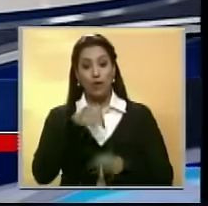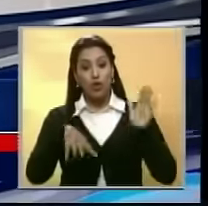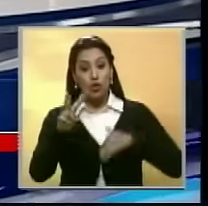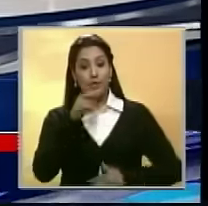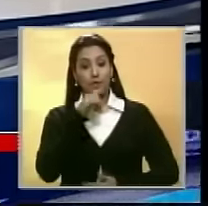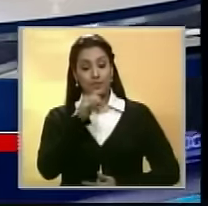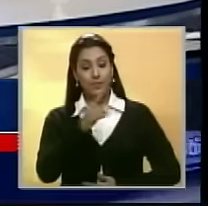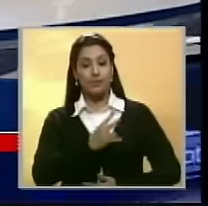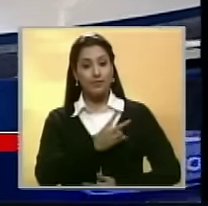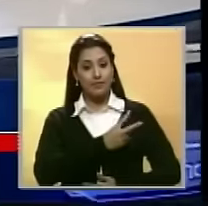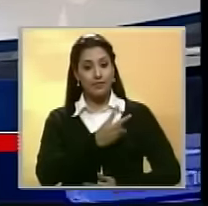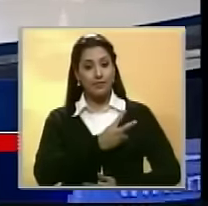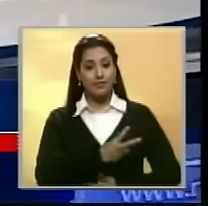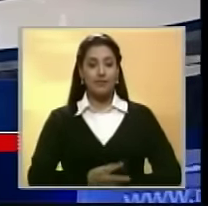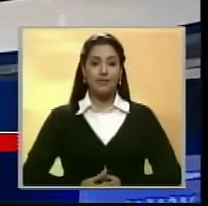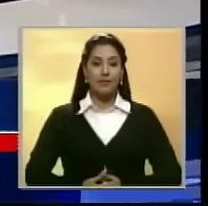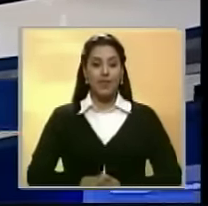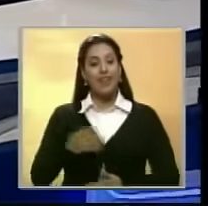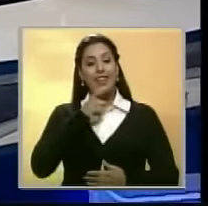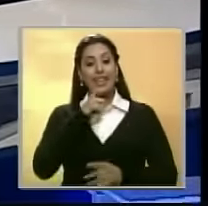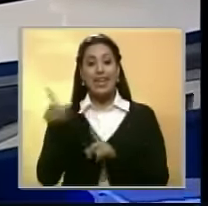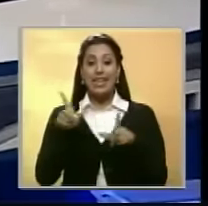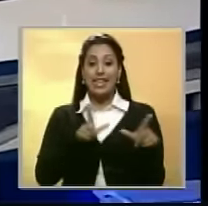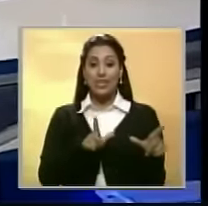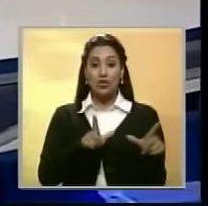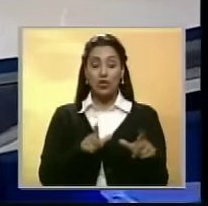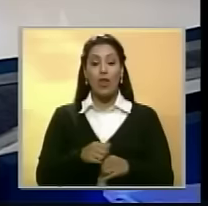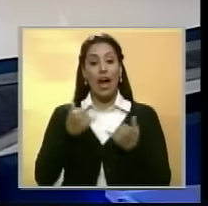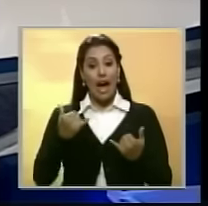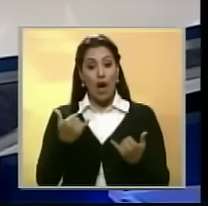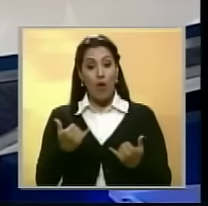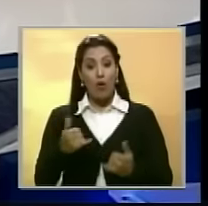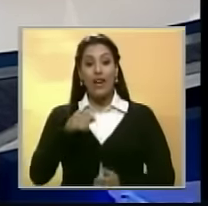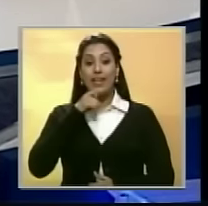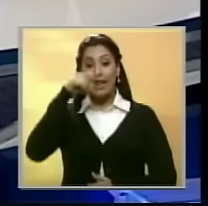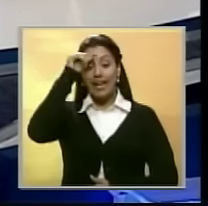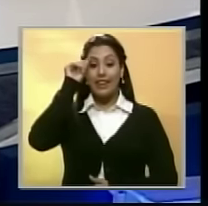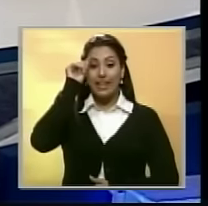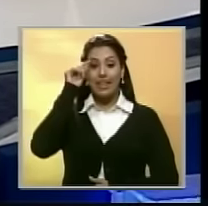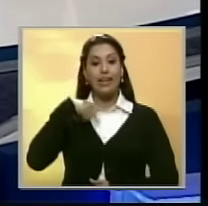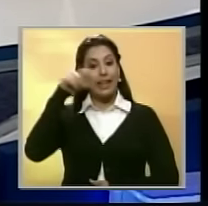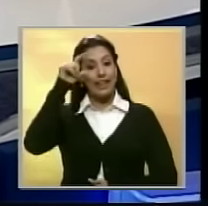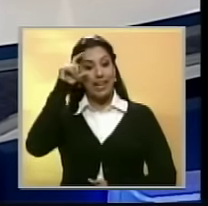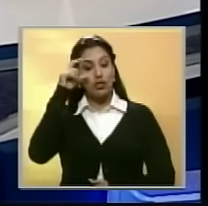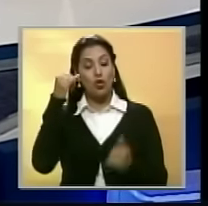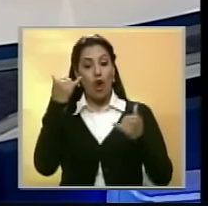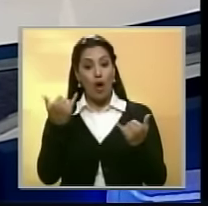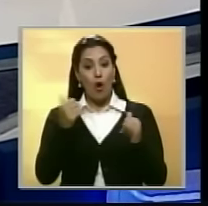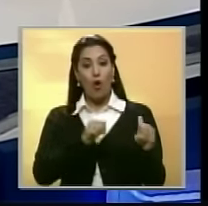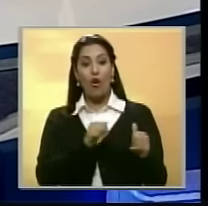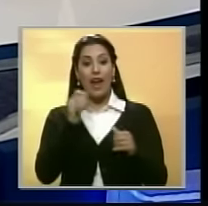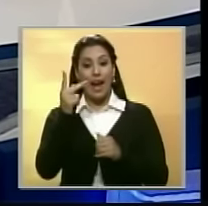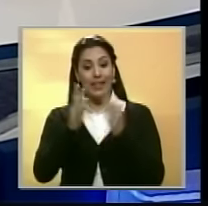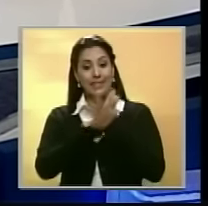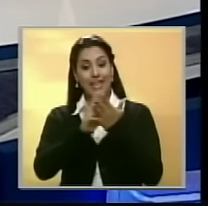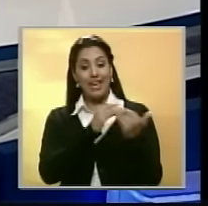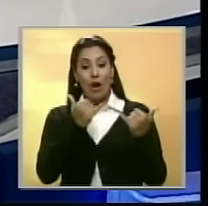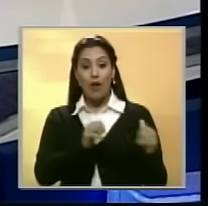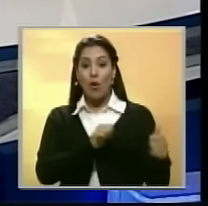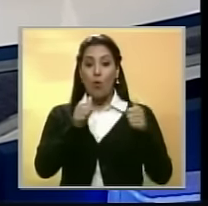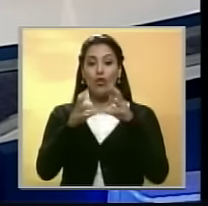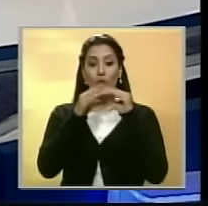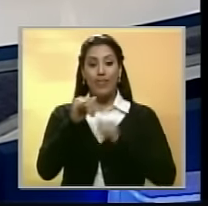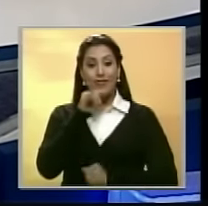en la presente emisión de su noticiero Venevisión. Ya estamos listos. Así es, Endrina Yepes, Néstor Brito Landa. Bueno, vamos a ofrecerles